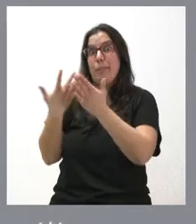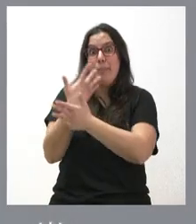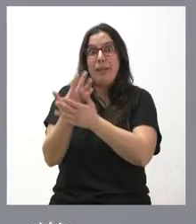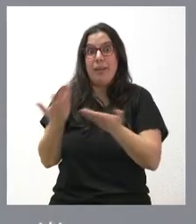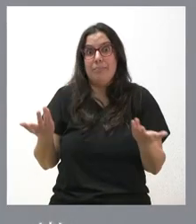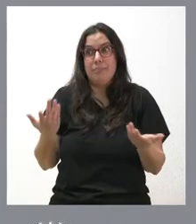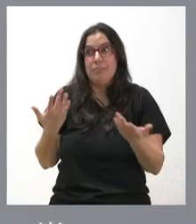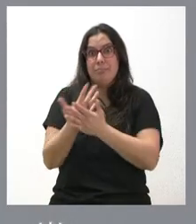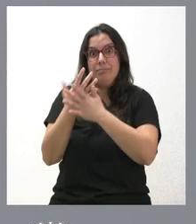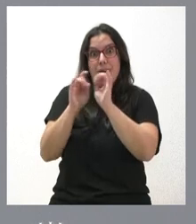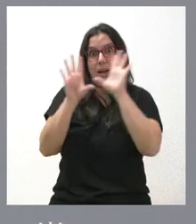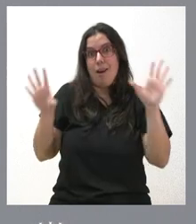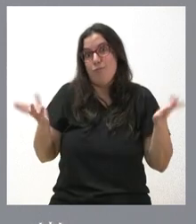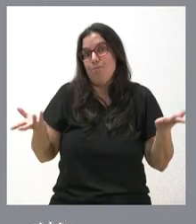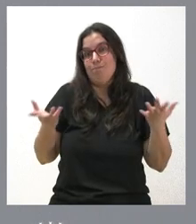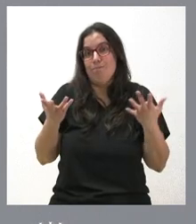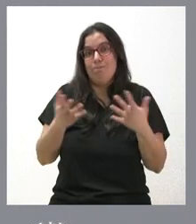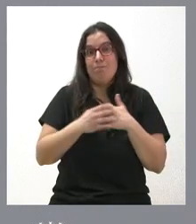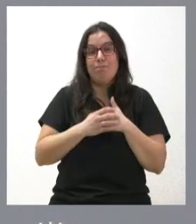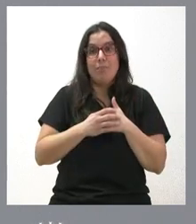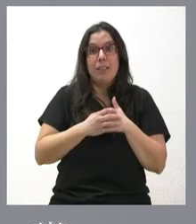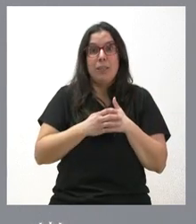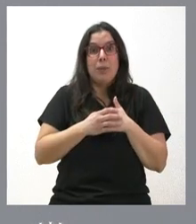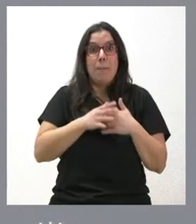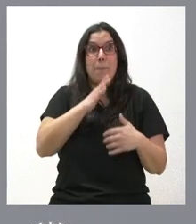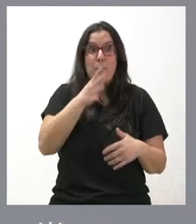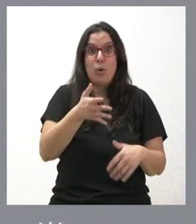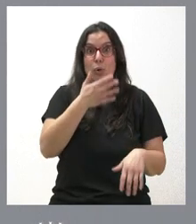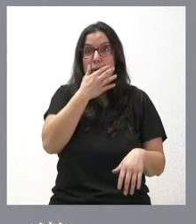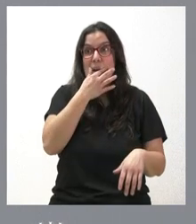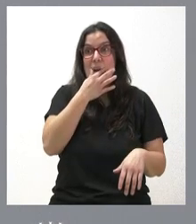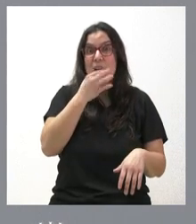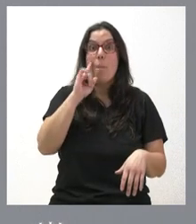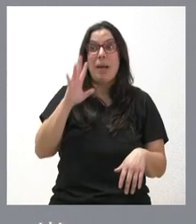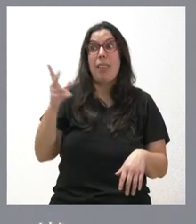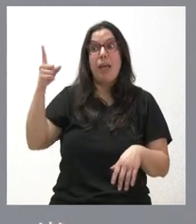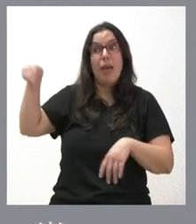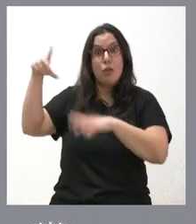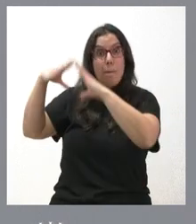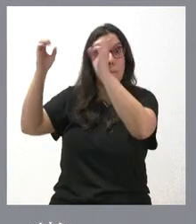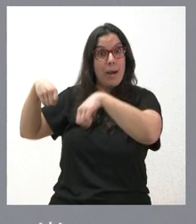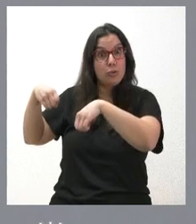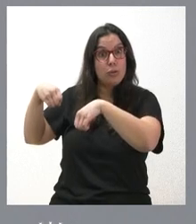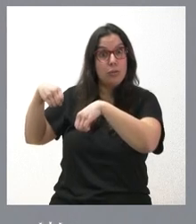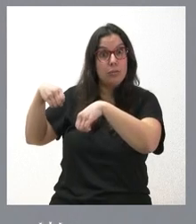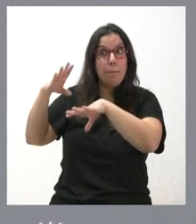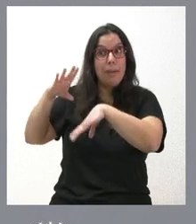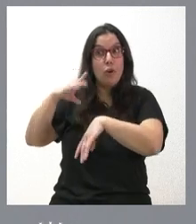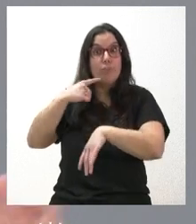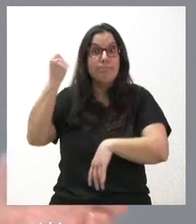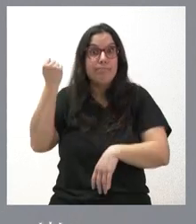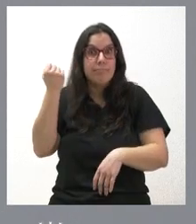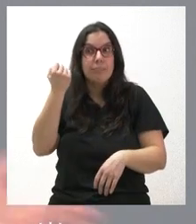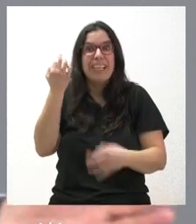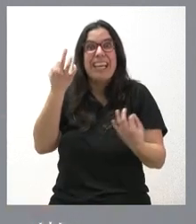pedir aclaraciones porque parece que han pactado algo pero no sabemos qué Y